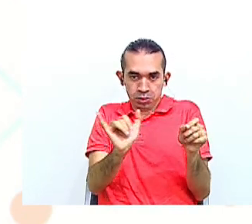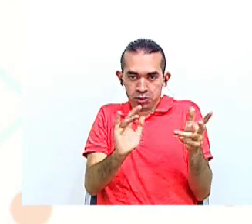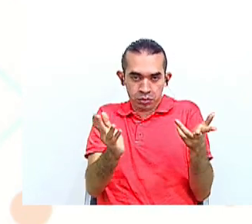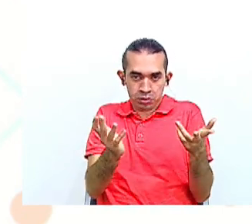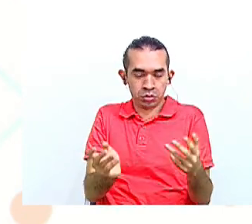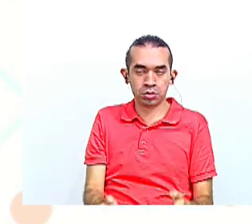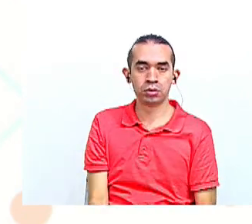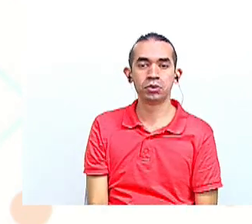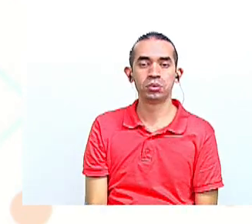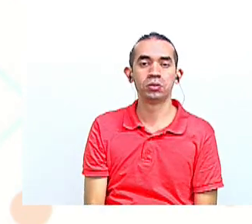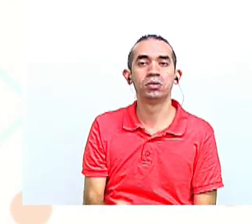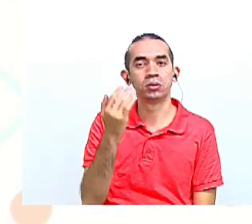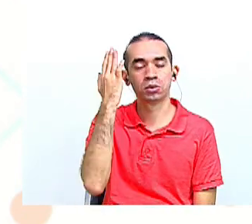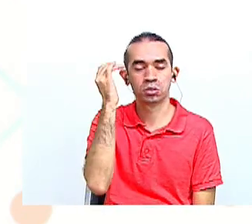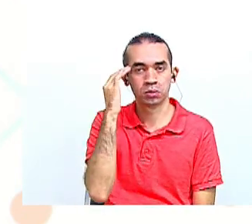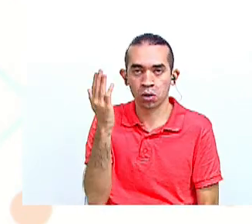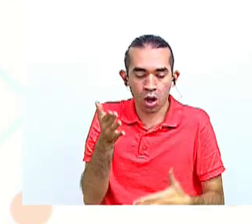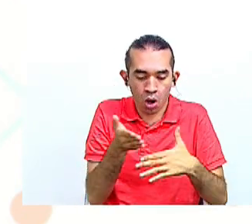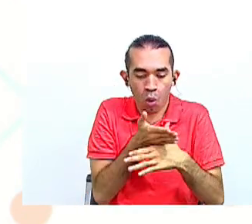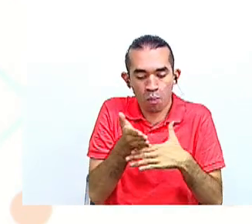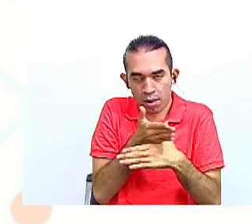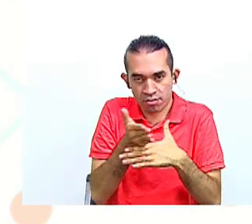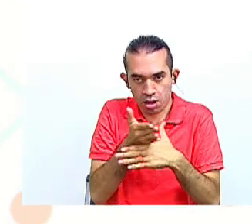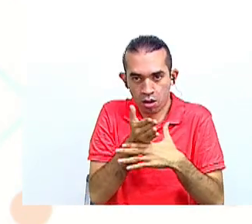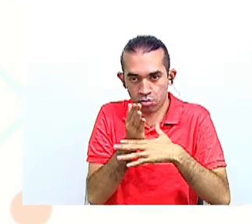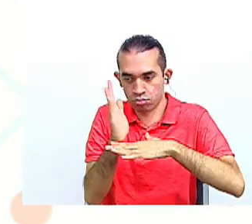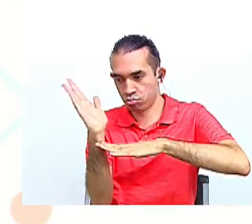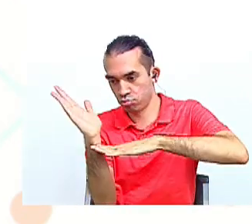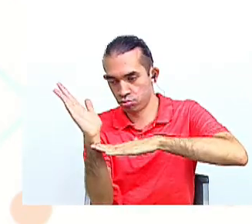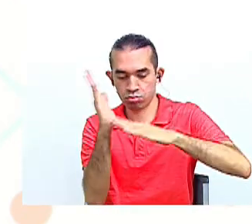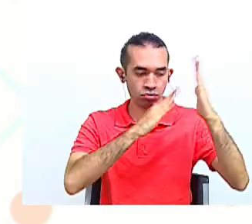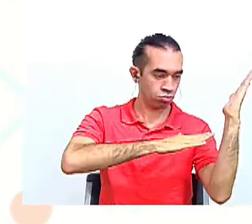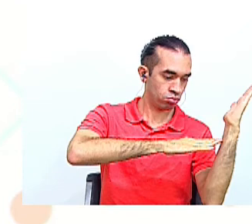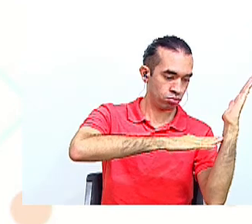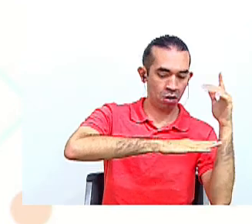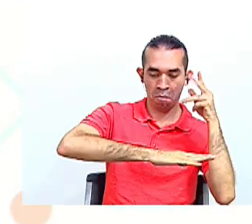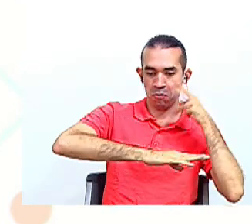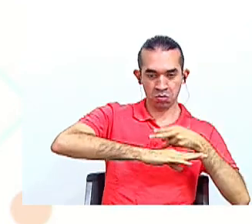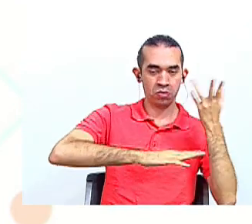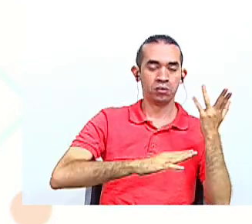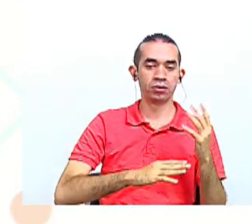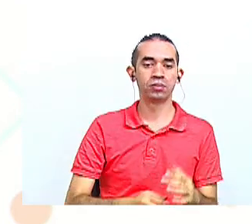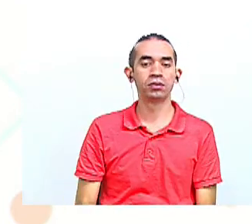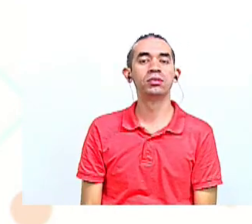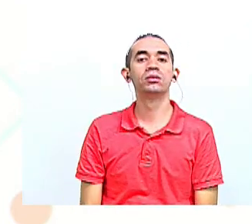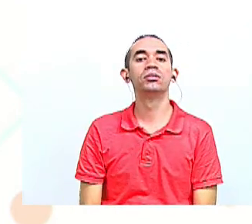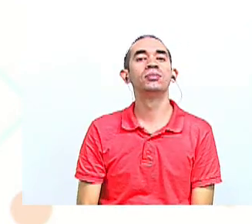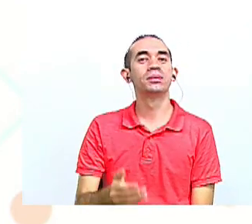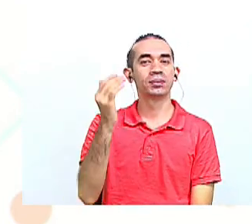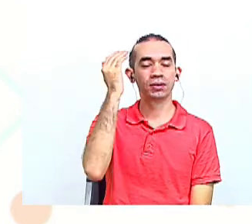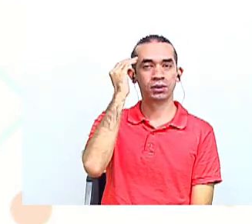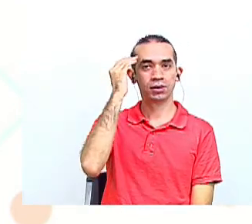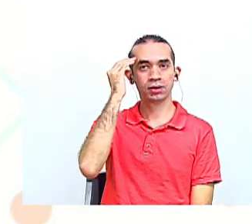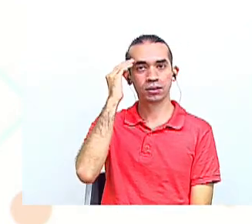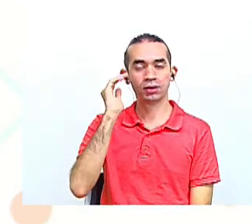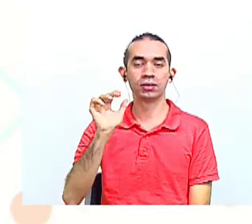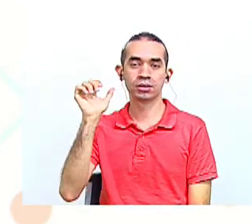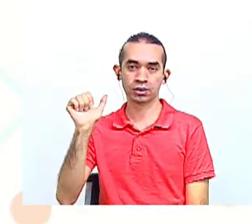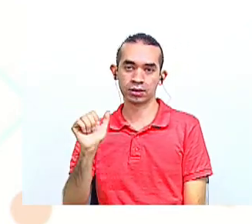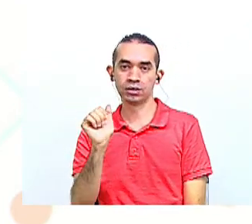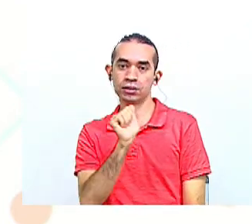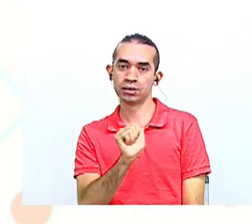ambos triángulos, porque es un lado común. Y el ángulo ABC es congruente con el